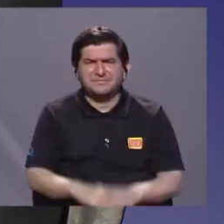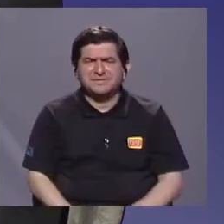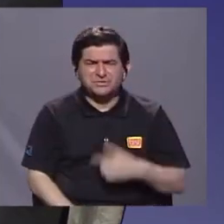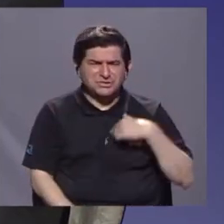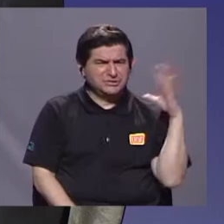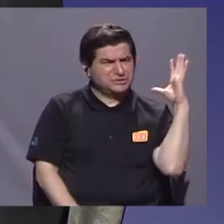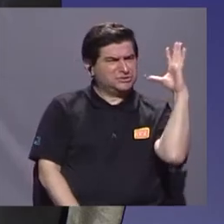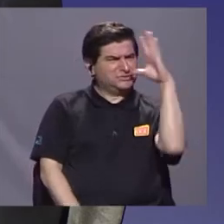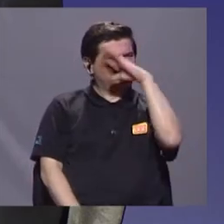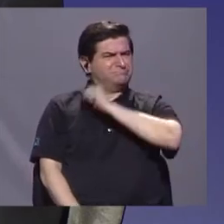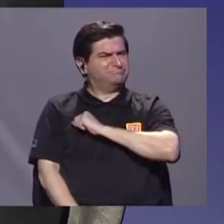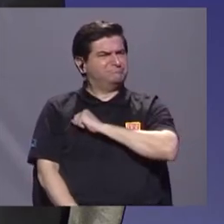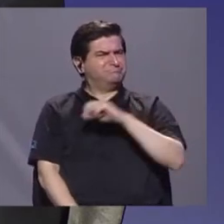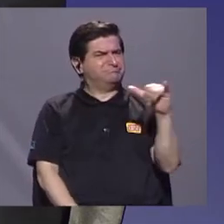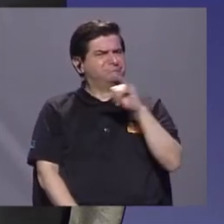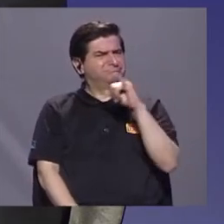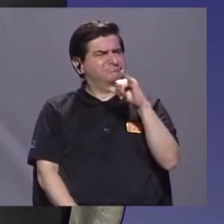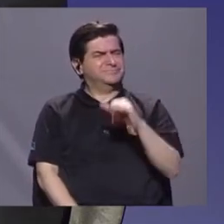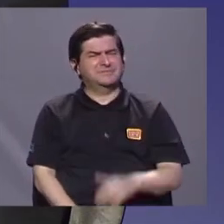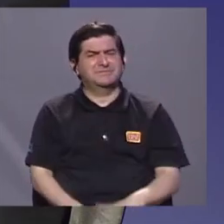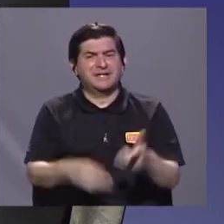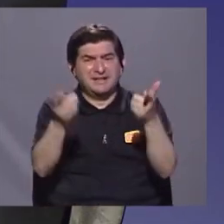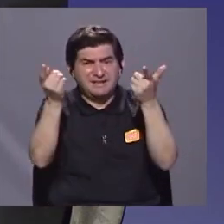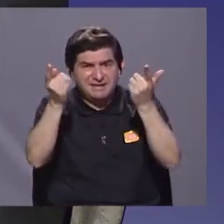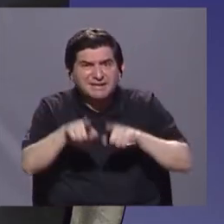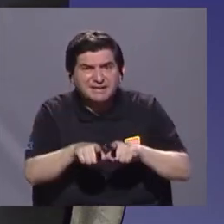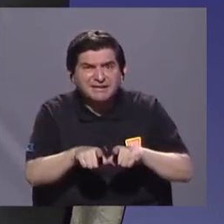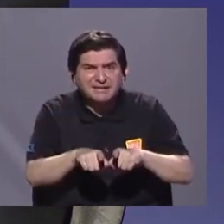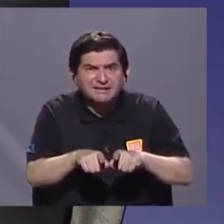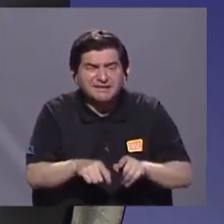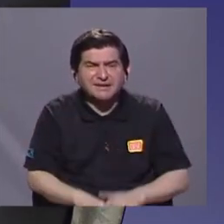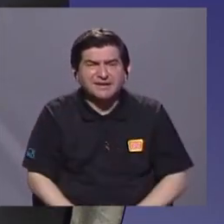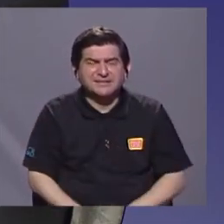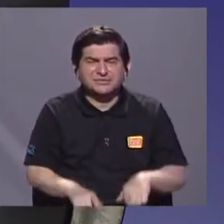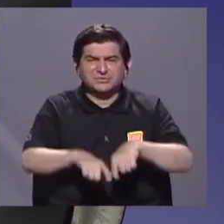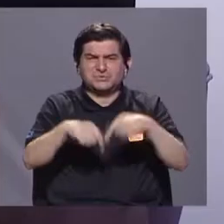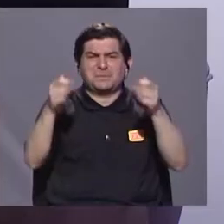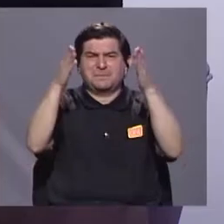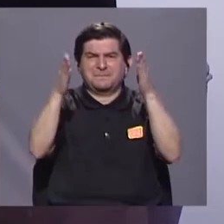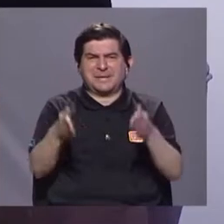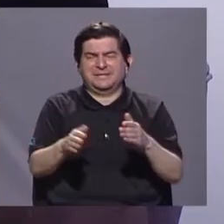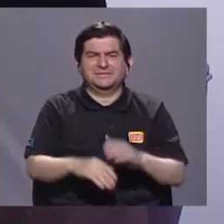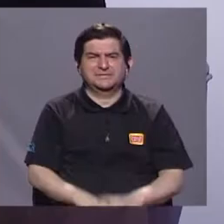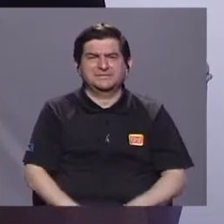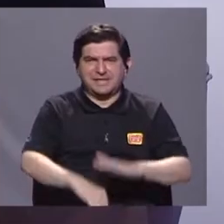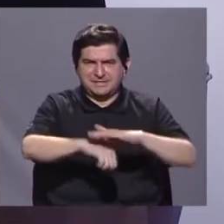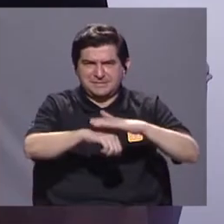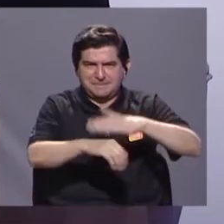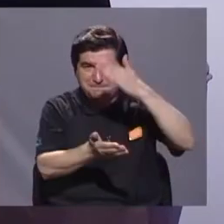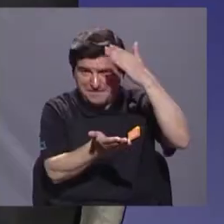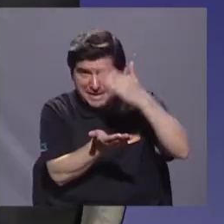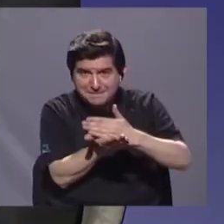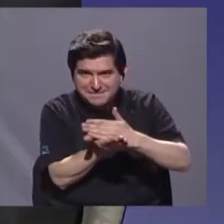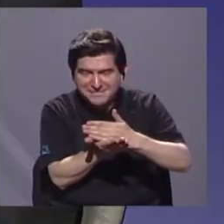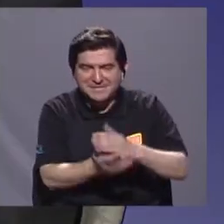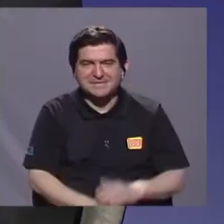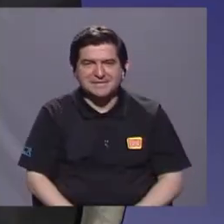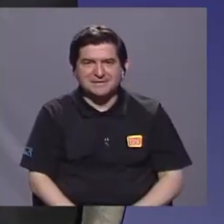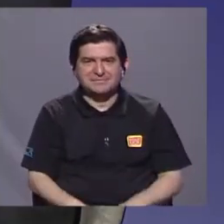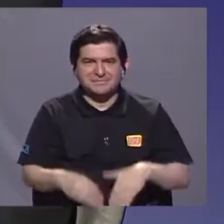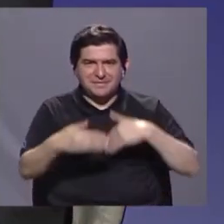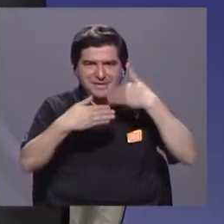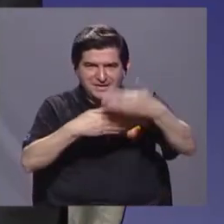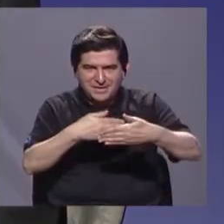cayó este también también por parte del periodismo permite me hace una pausa y ya